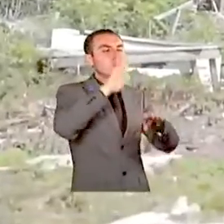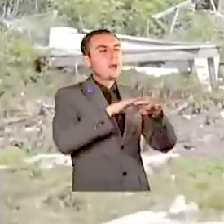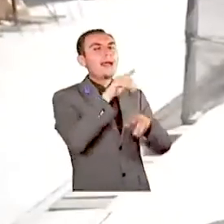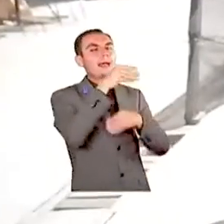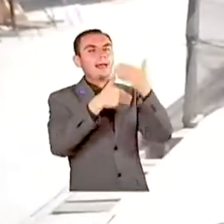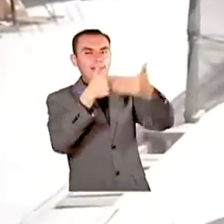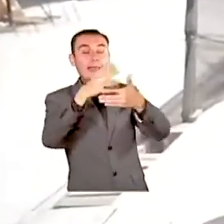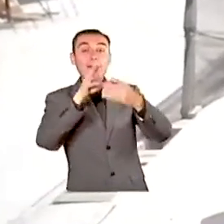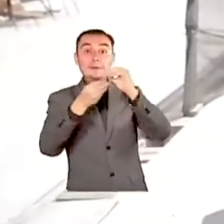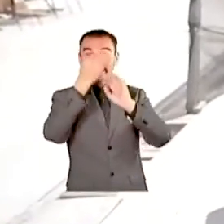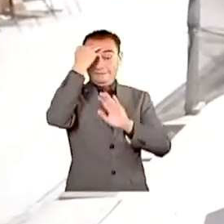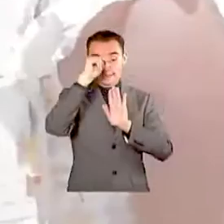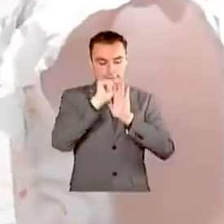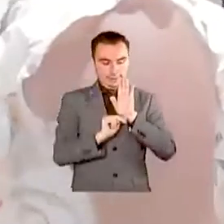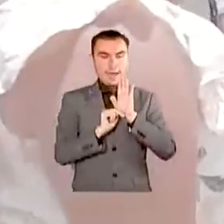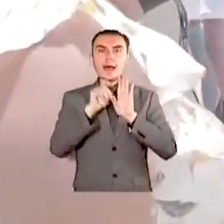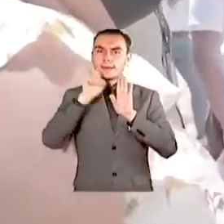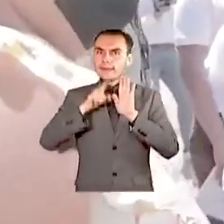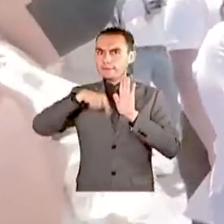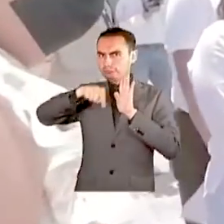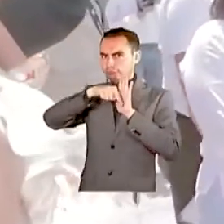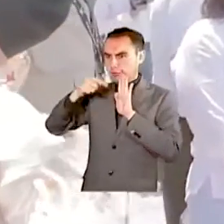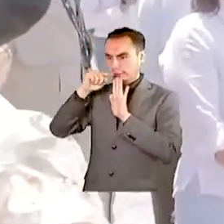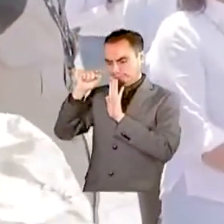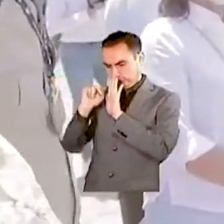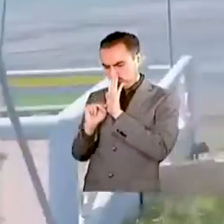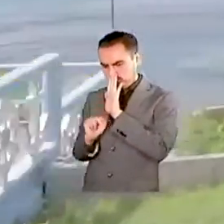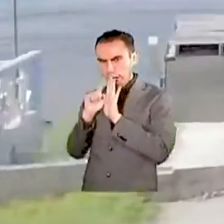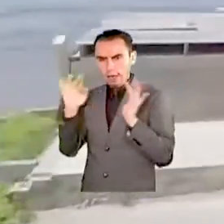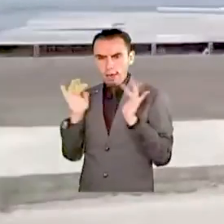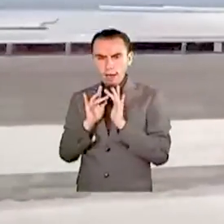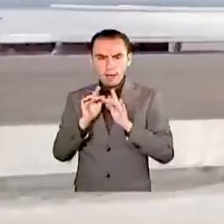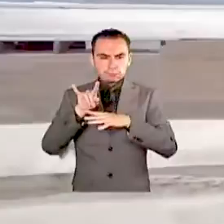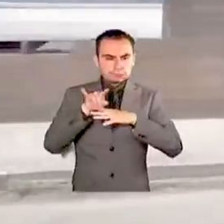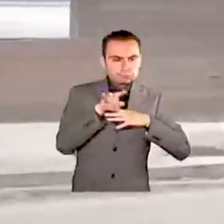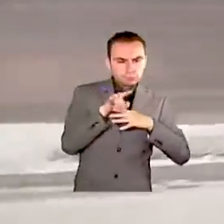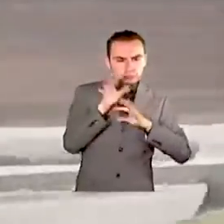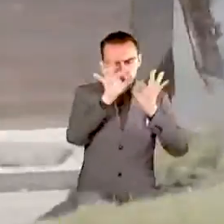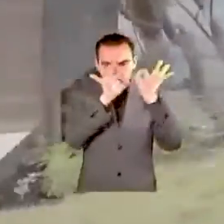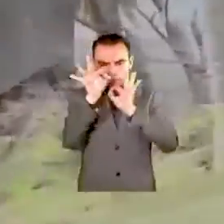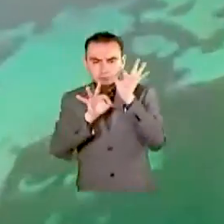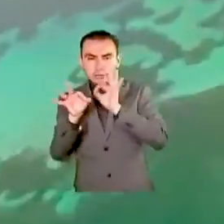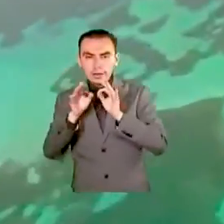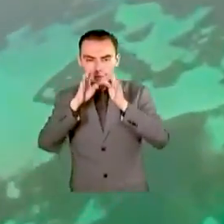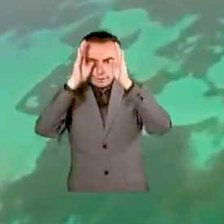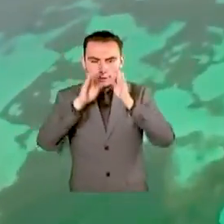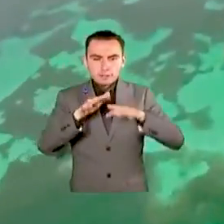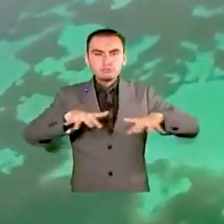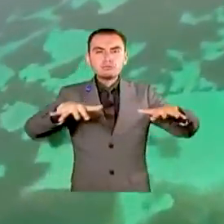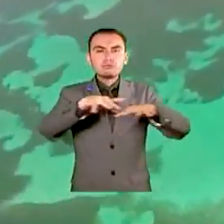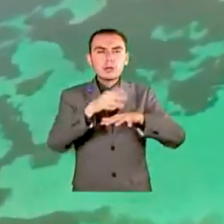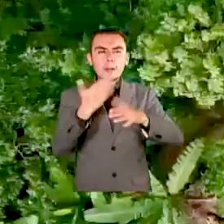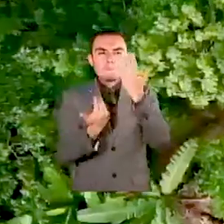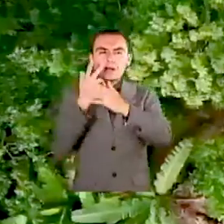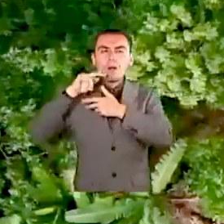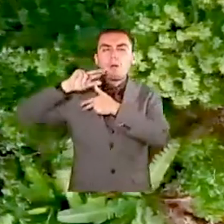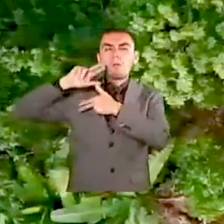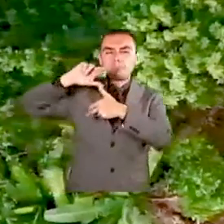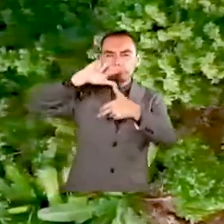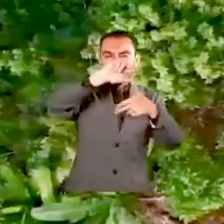de las normas relativas a la implementación de las medidas de preparación, monitoreo, alistamiento y atención de la temporada de